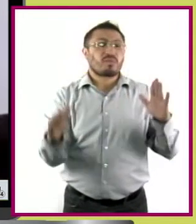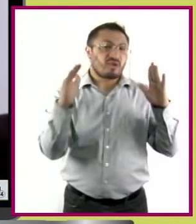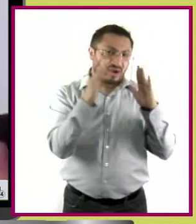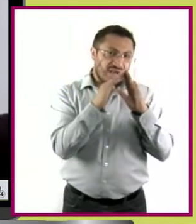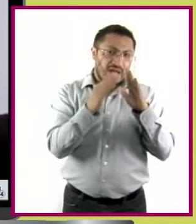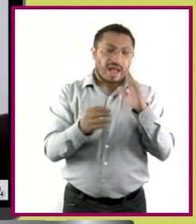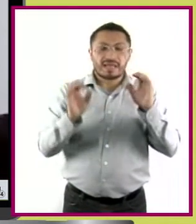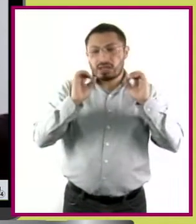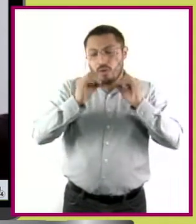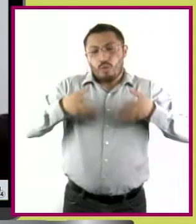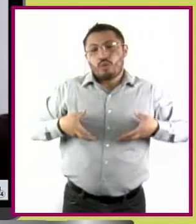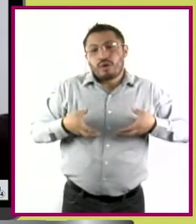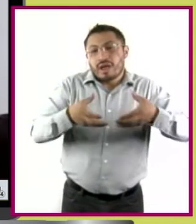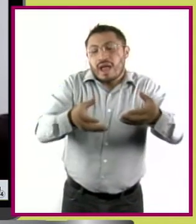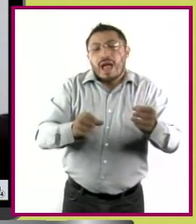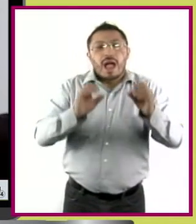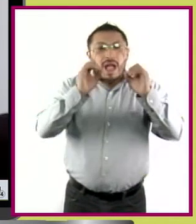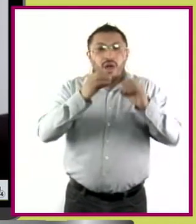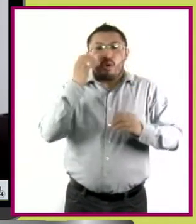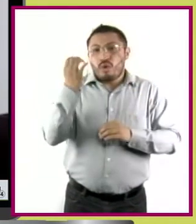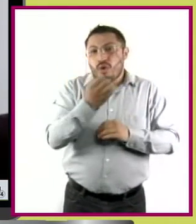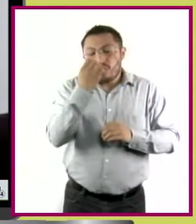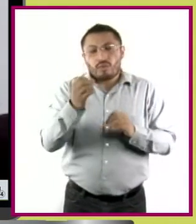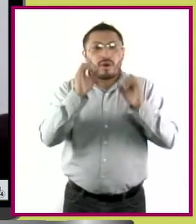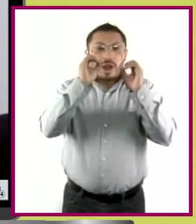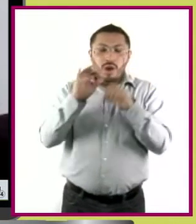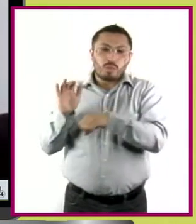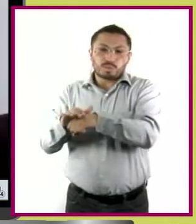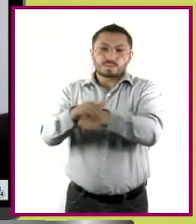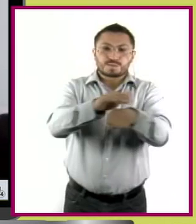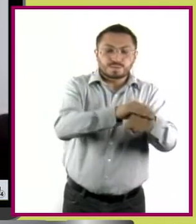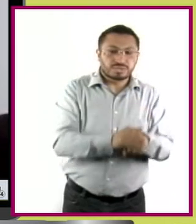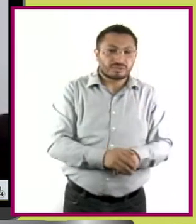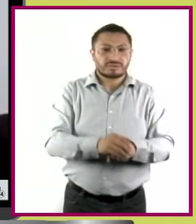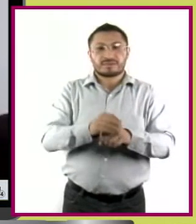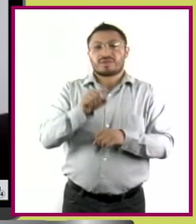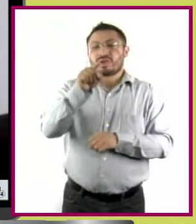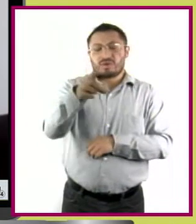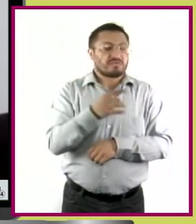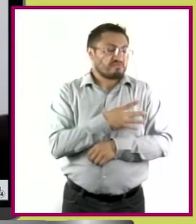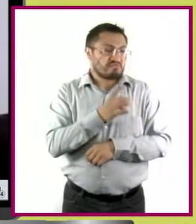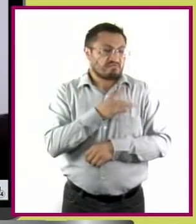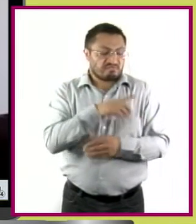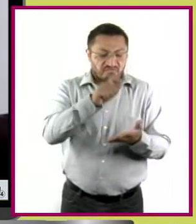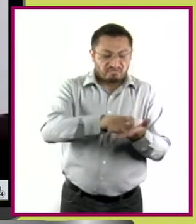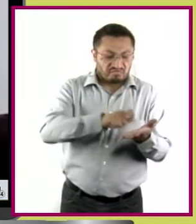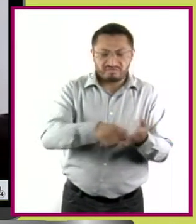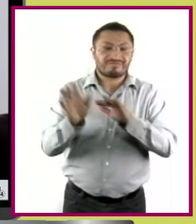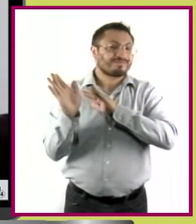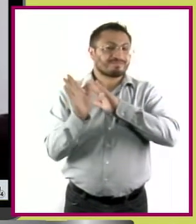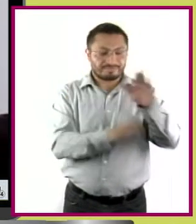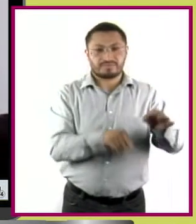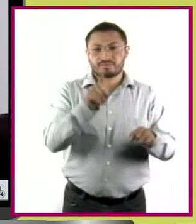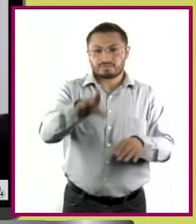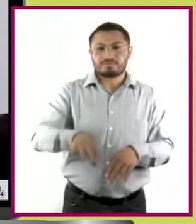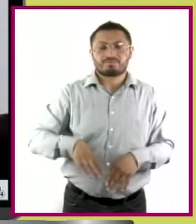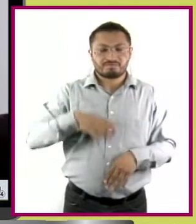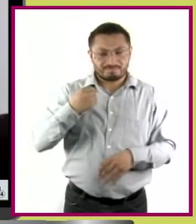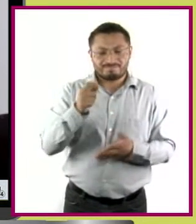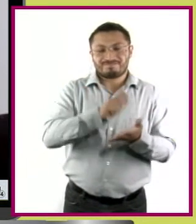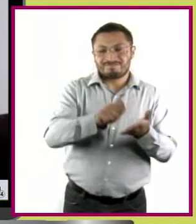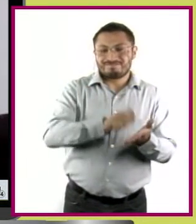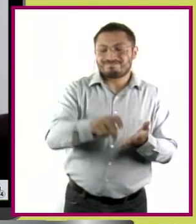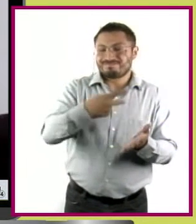calle, en la escuela, con tus amigos. No tenerle miedo a la redacción. Tener en cuenta un